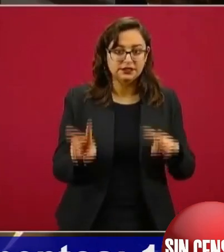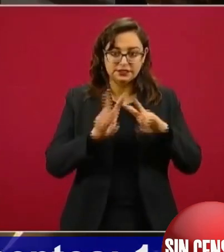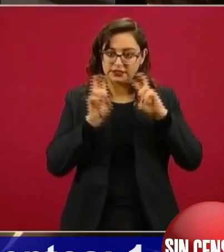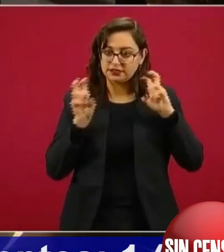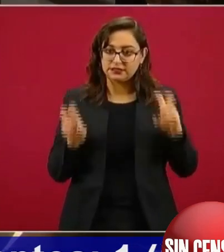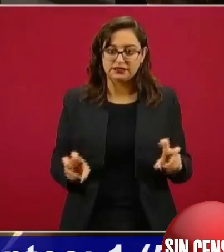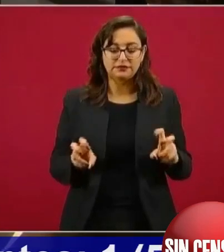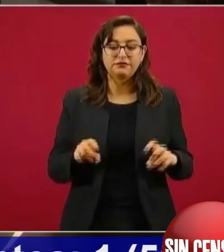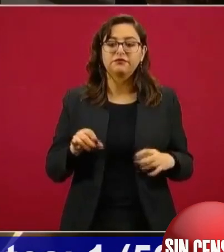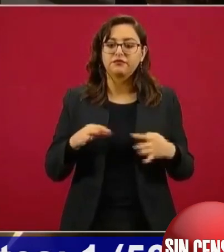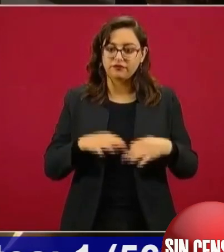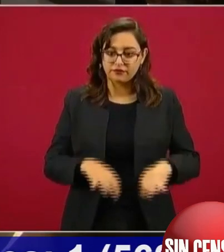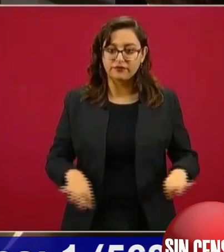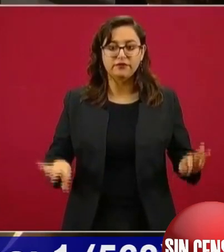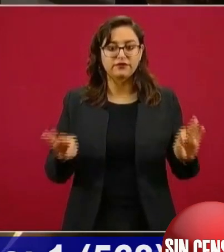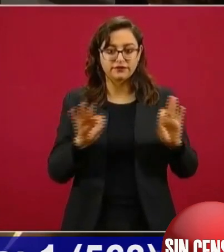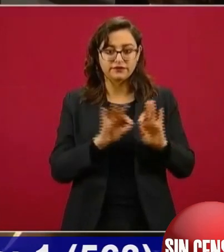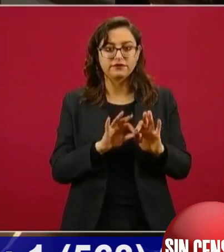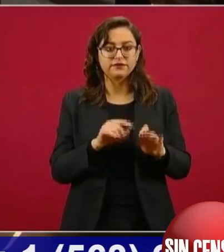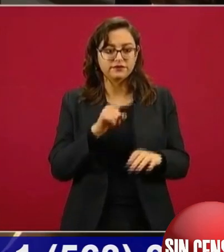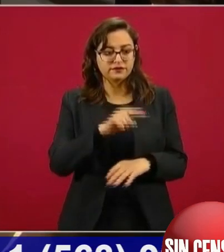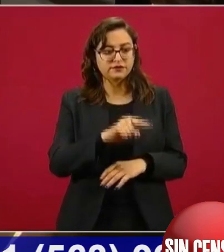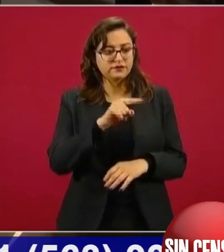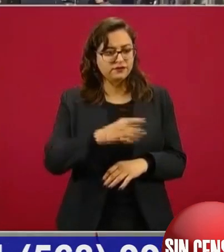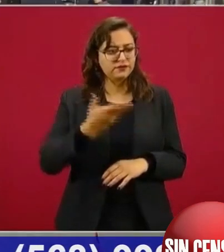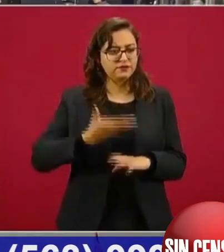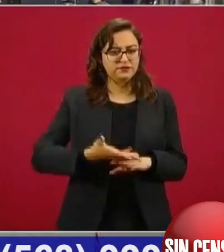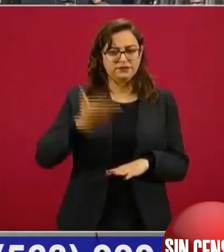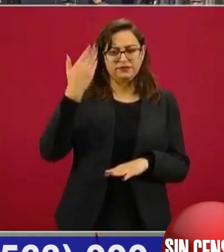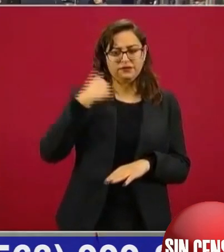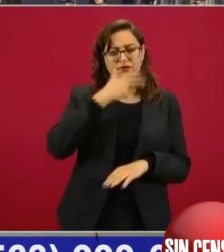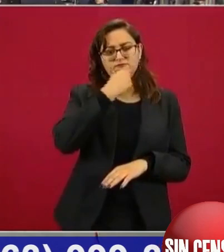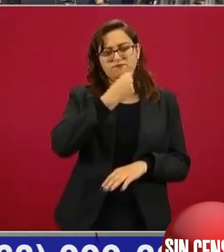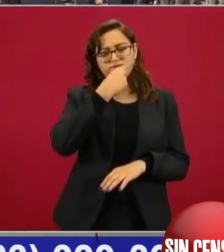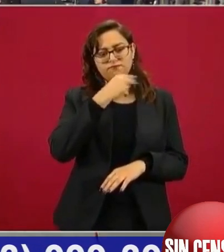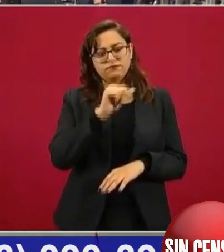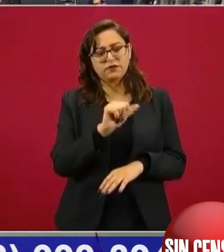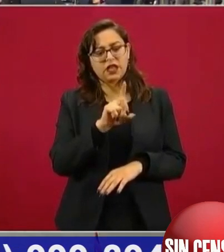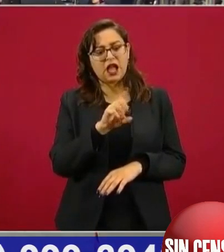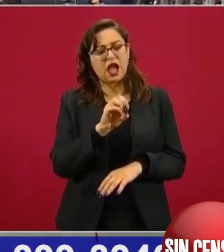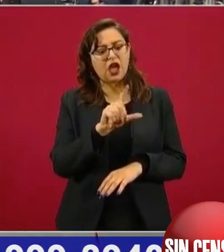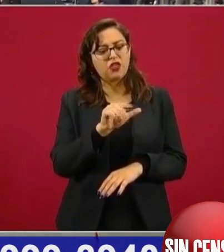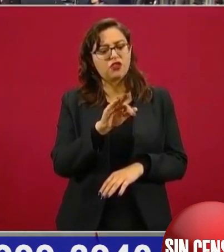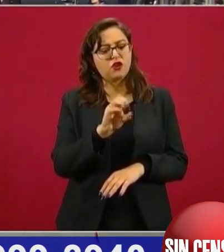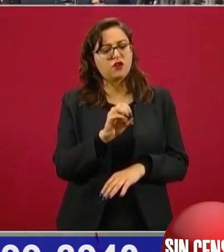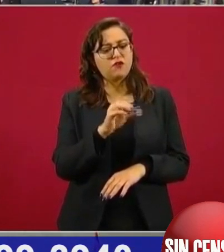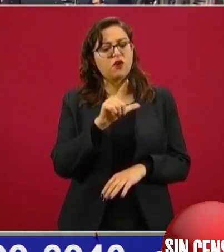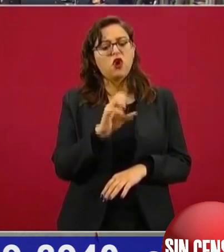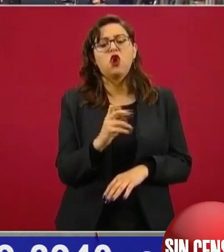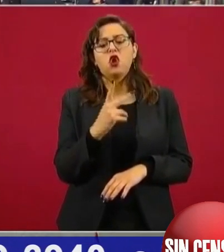este tema, de Adolfo López Mateos, cuando nacionaliza